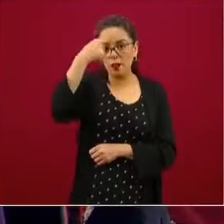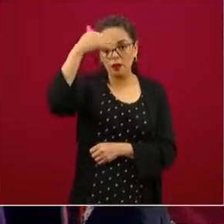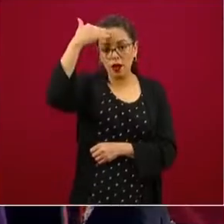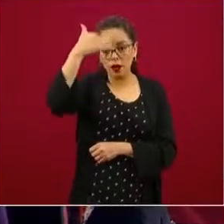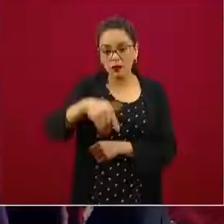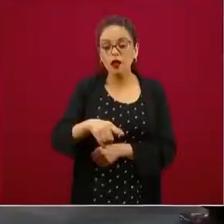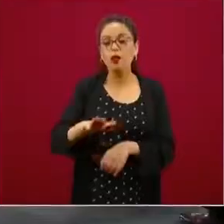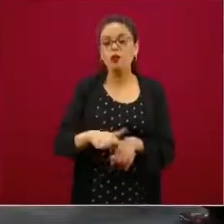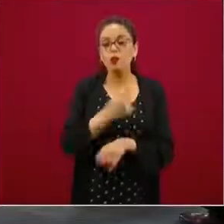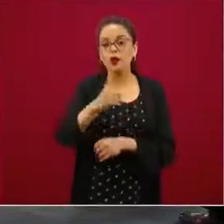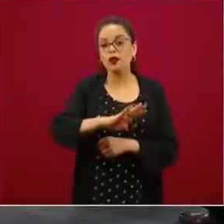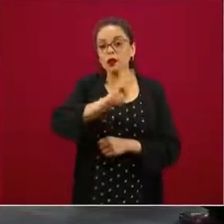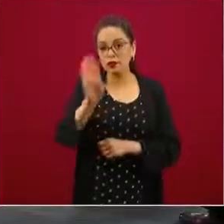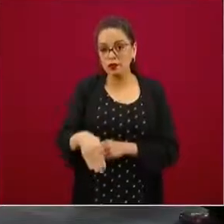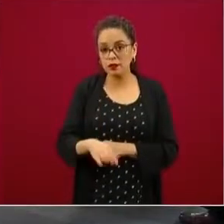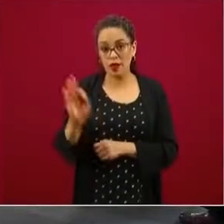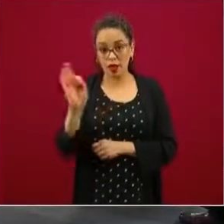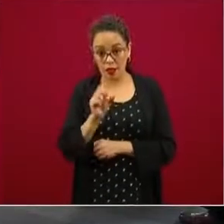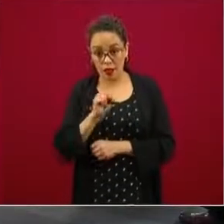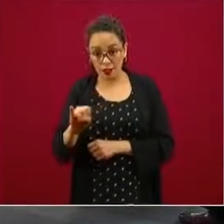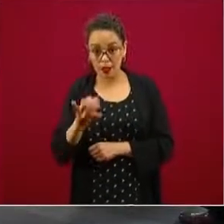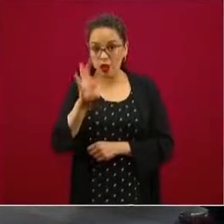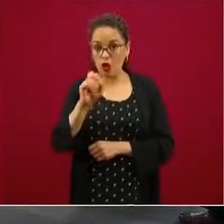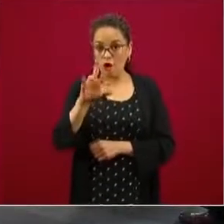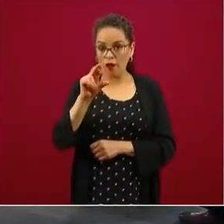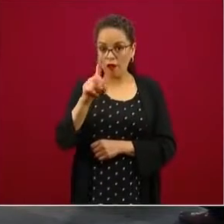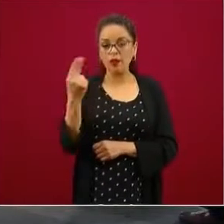muerte por COVID. La siguiente y última.